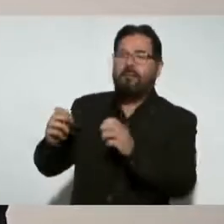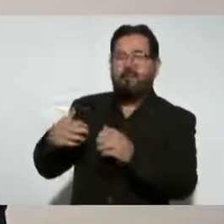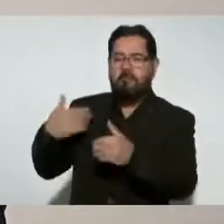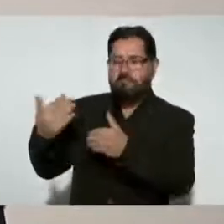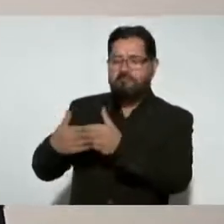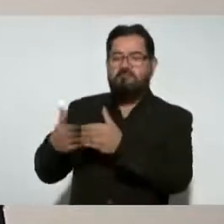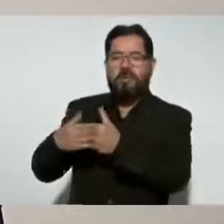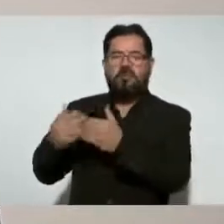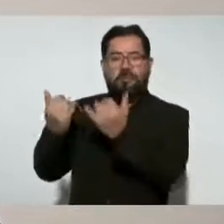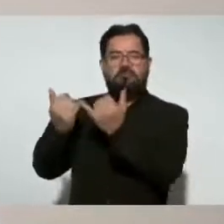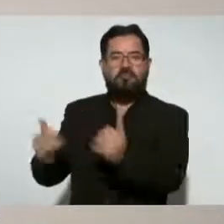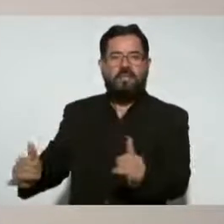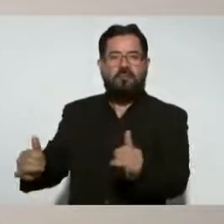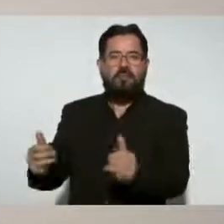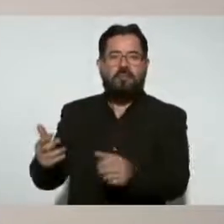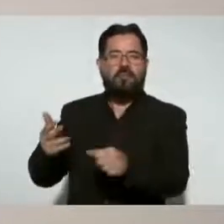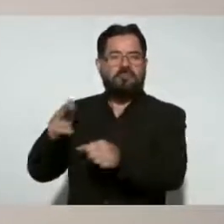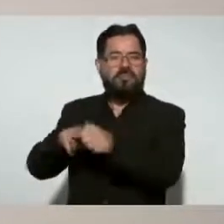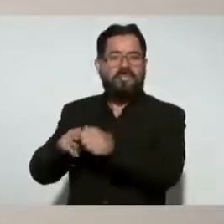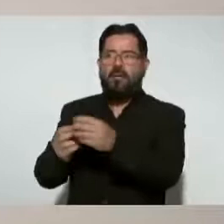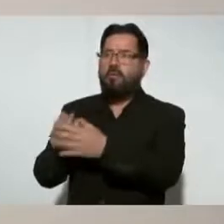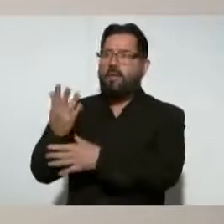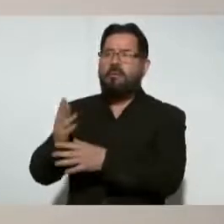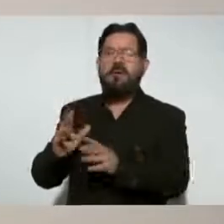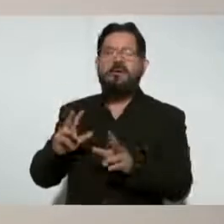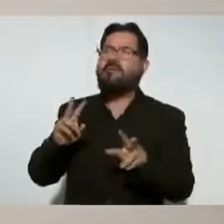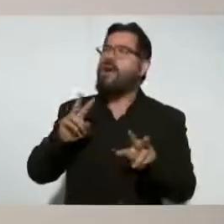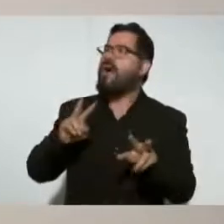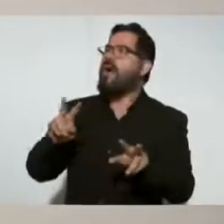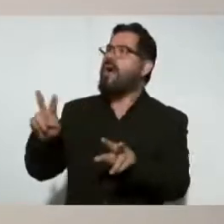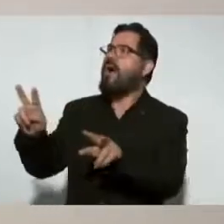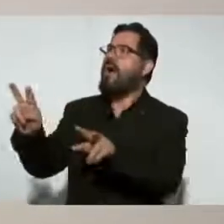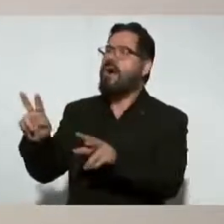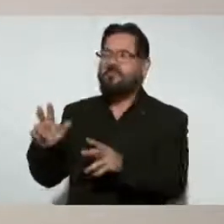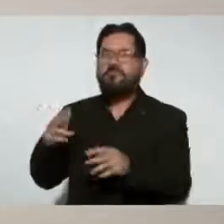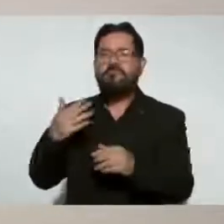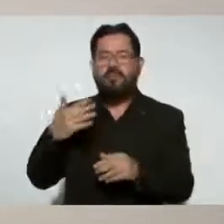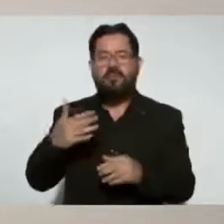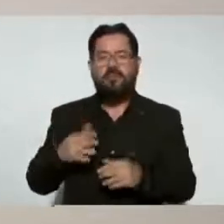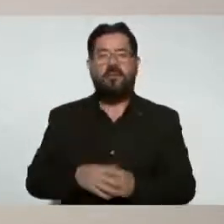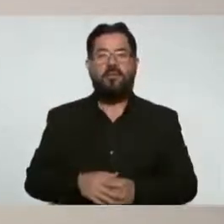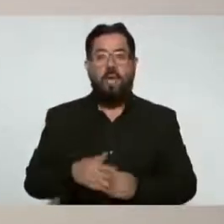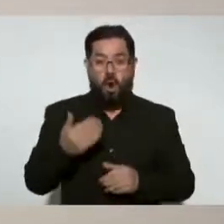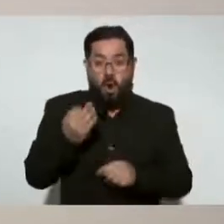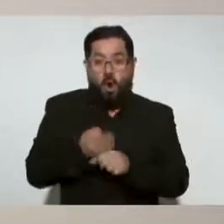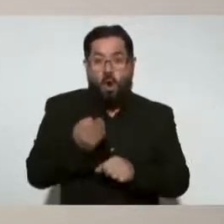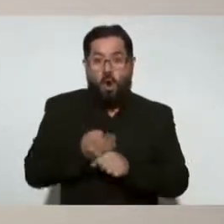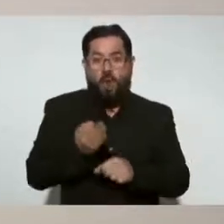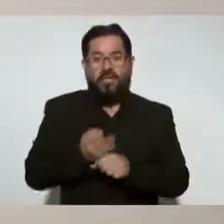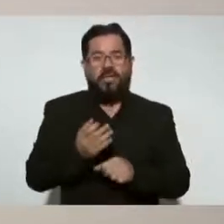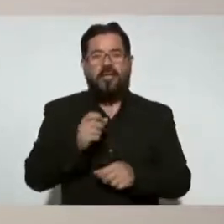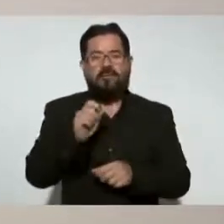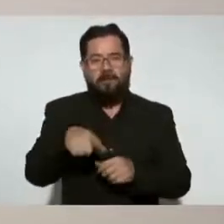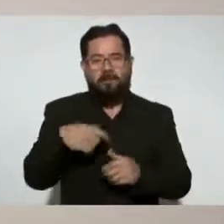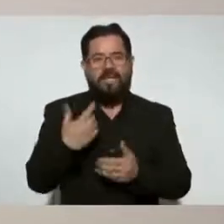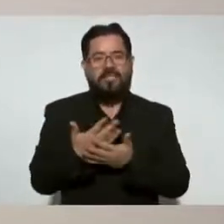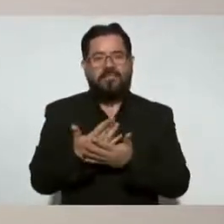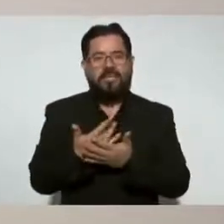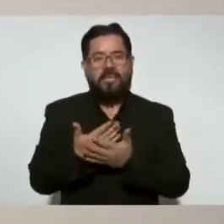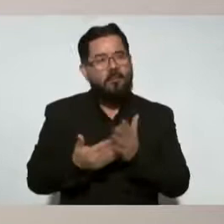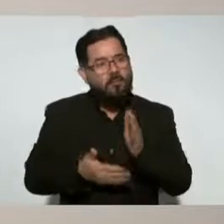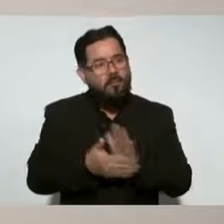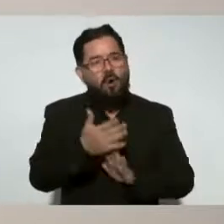pronto. Ya está terminado y voy a ir a inaugurar un hospital